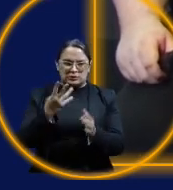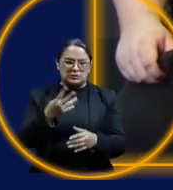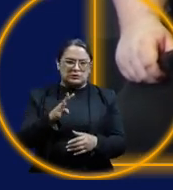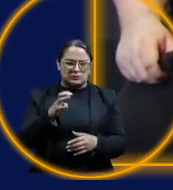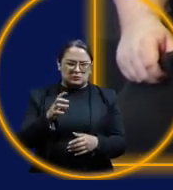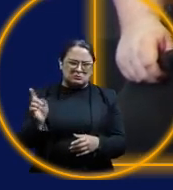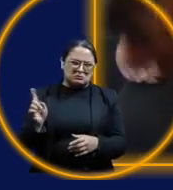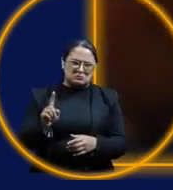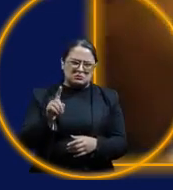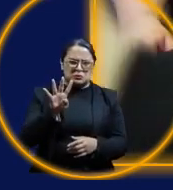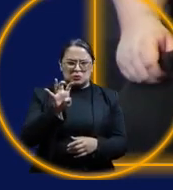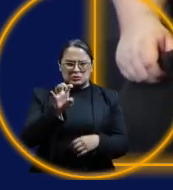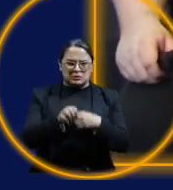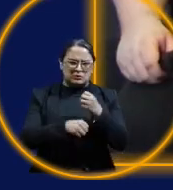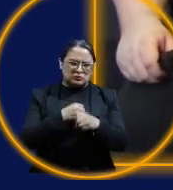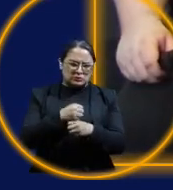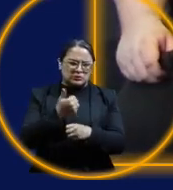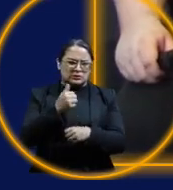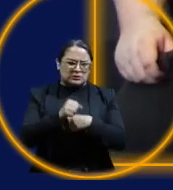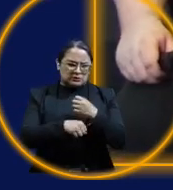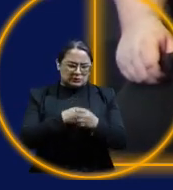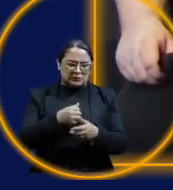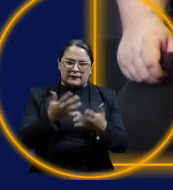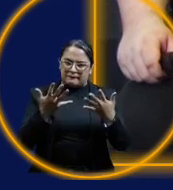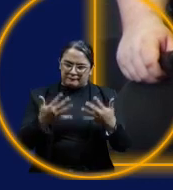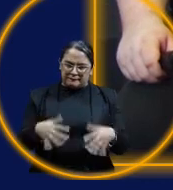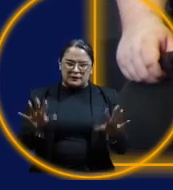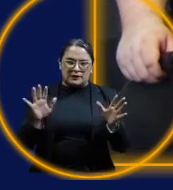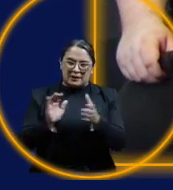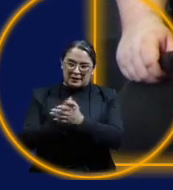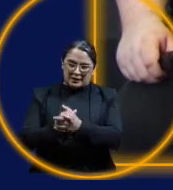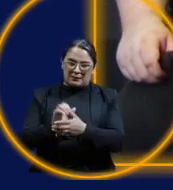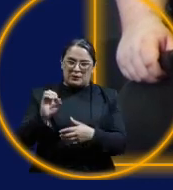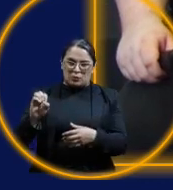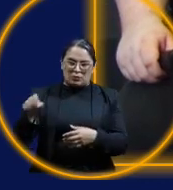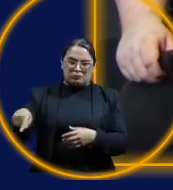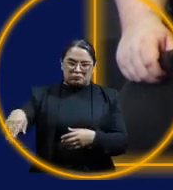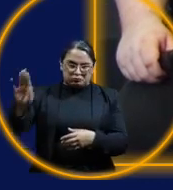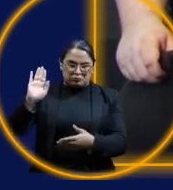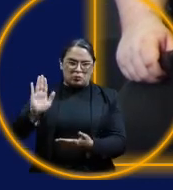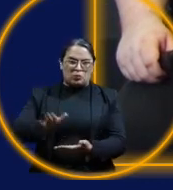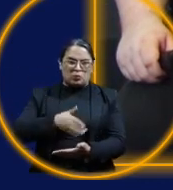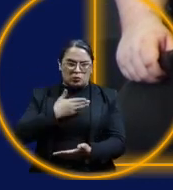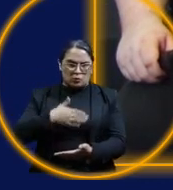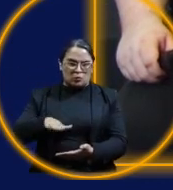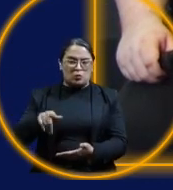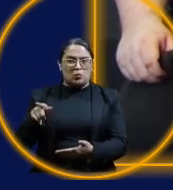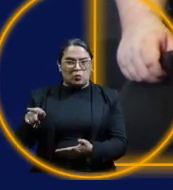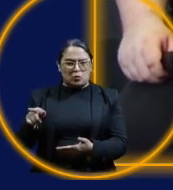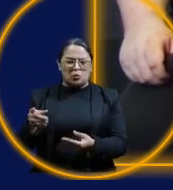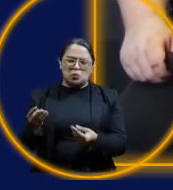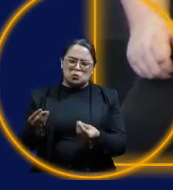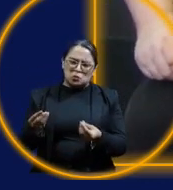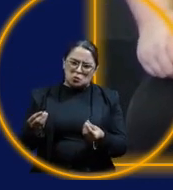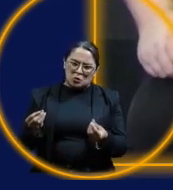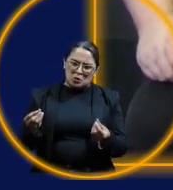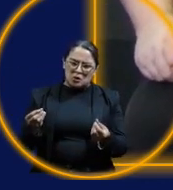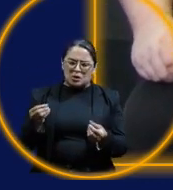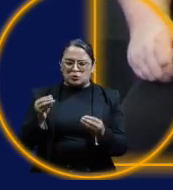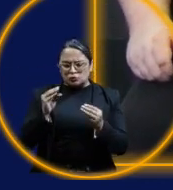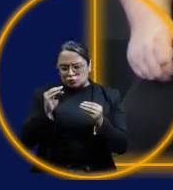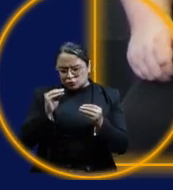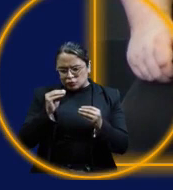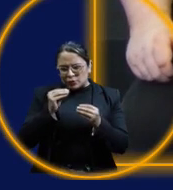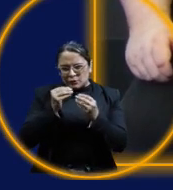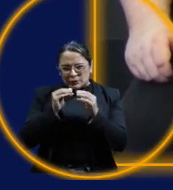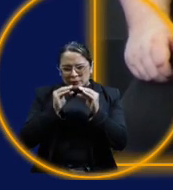9 10 años pues y al final de mi carrera uno de mis amigos sacó su música y era como muy suave como susurrada